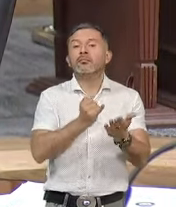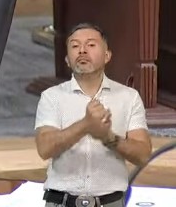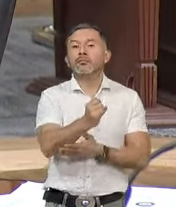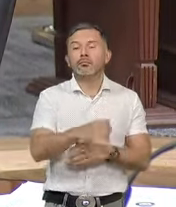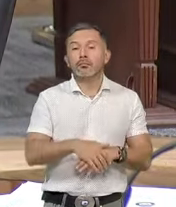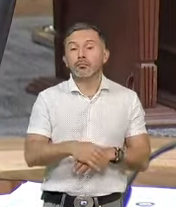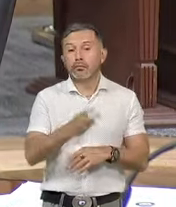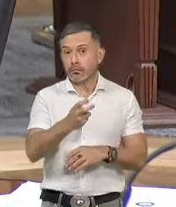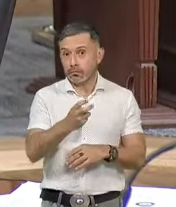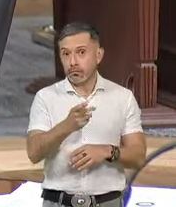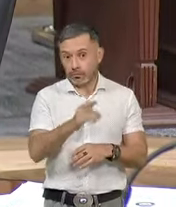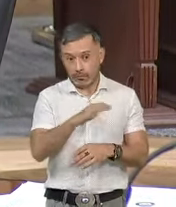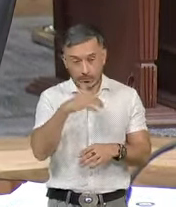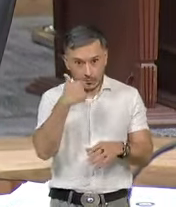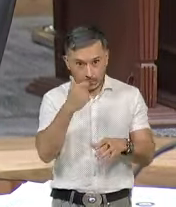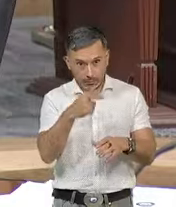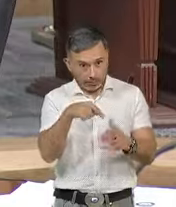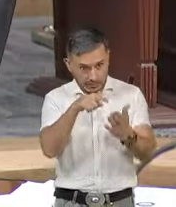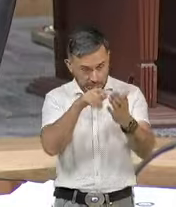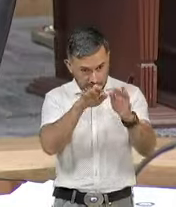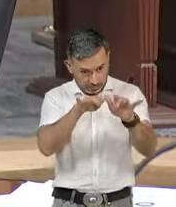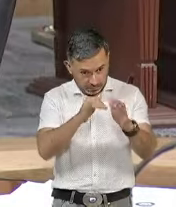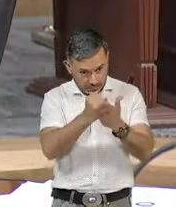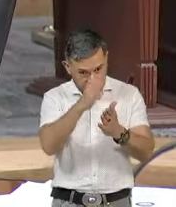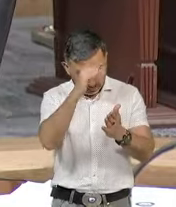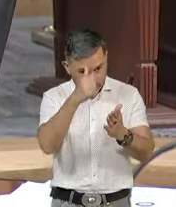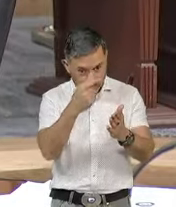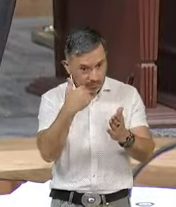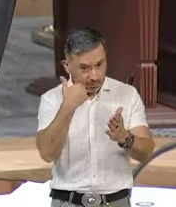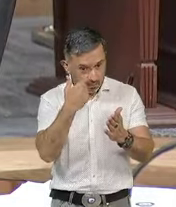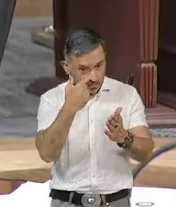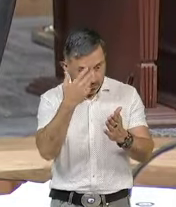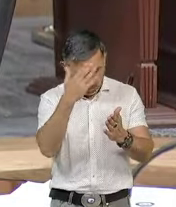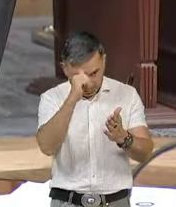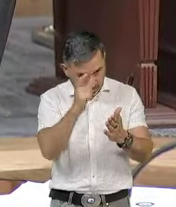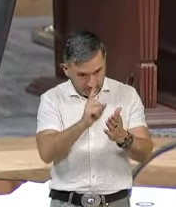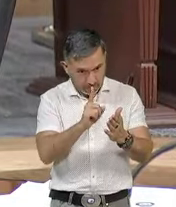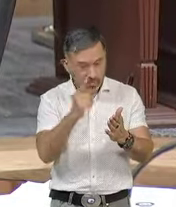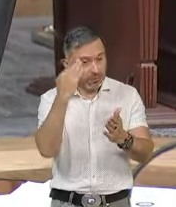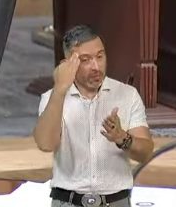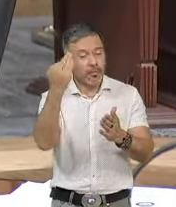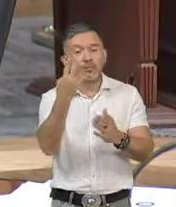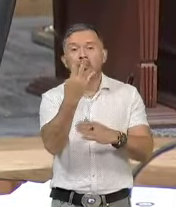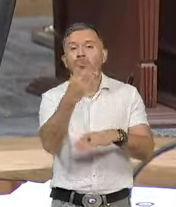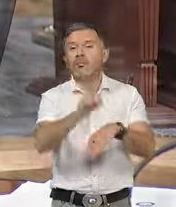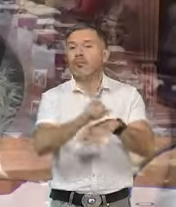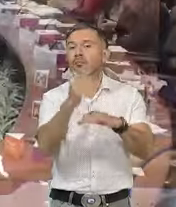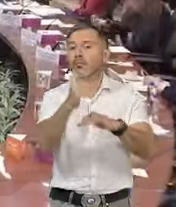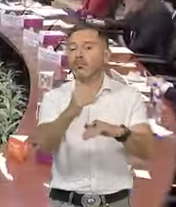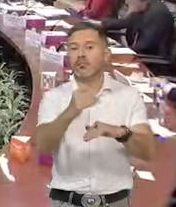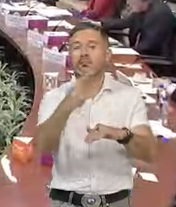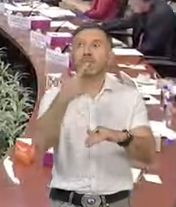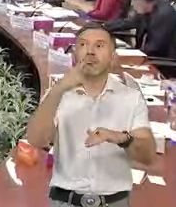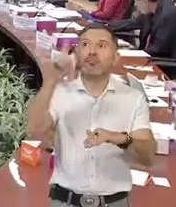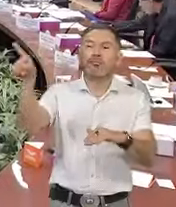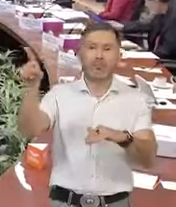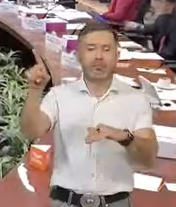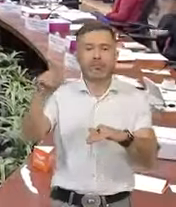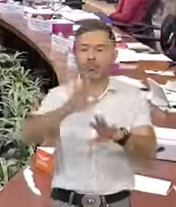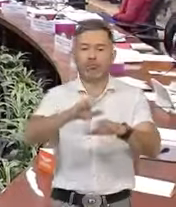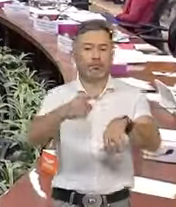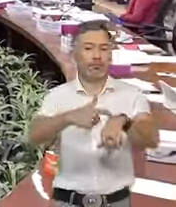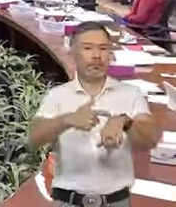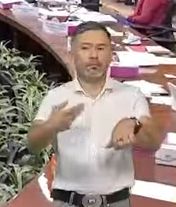de hay plazos para impugnar que son 4 días que esos plazos ya habían pasado y que en ese sentido como